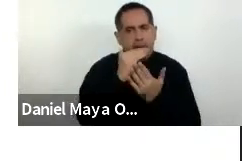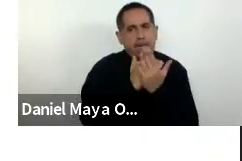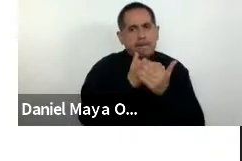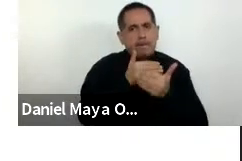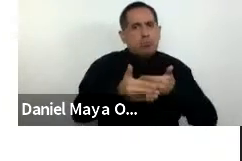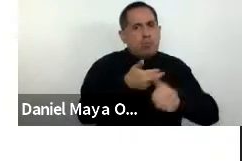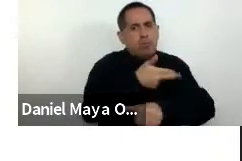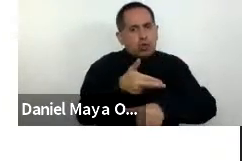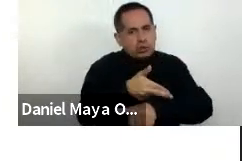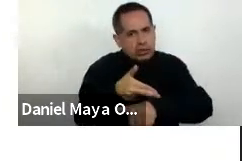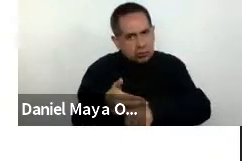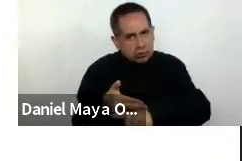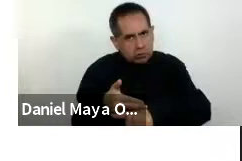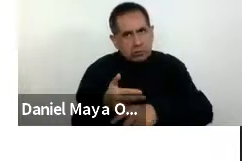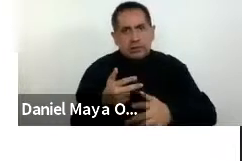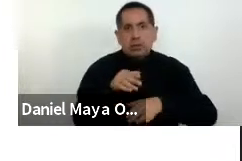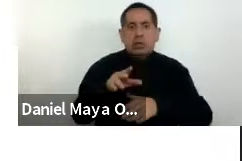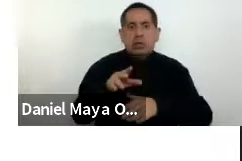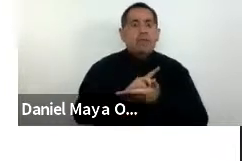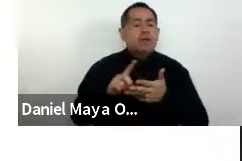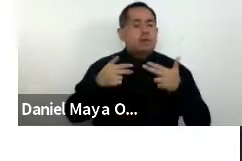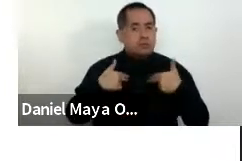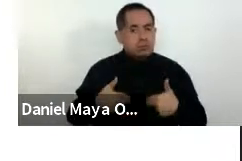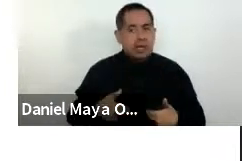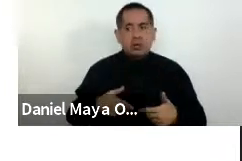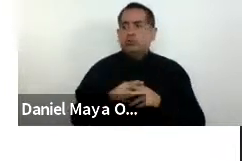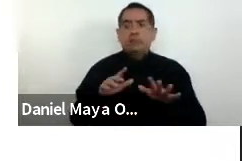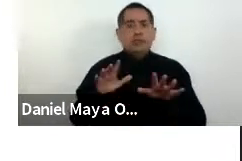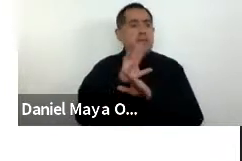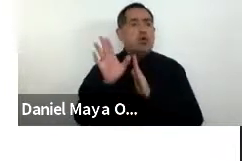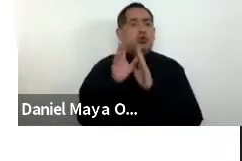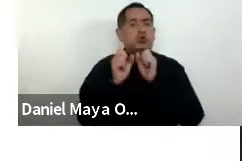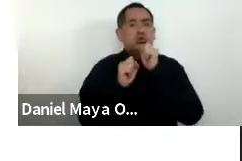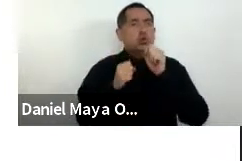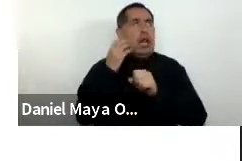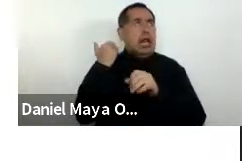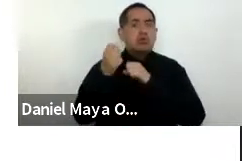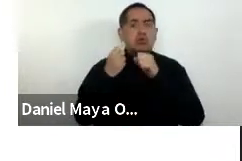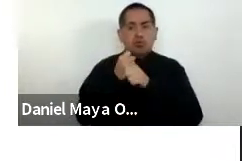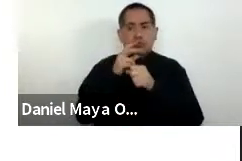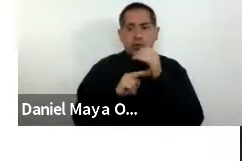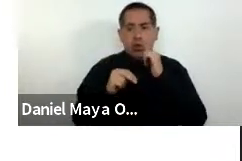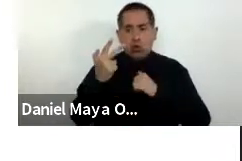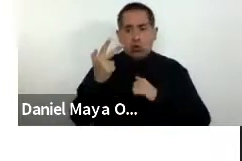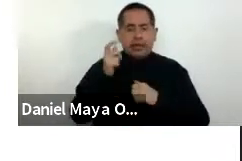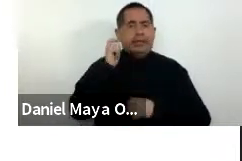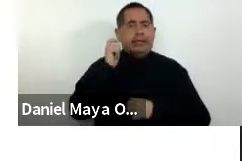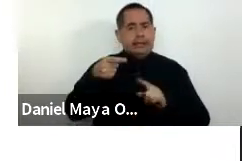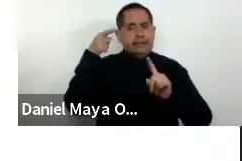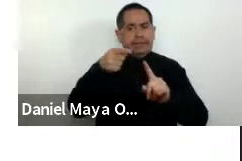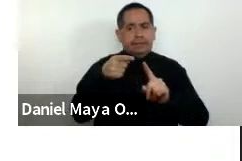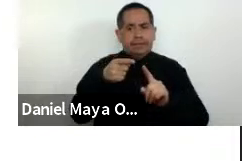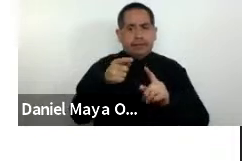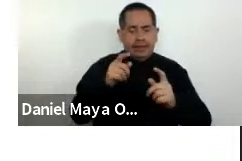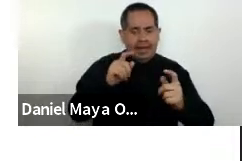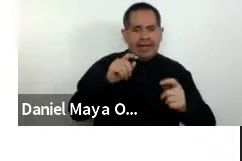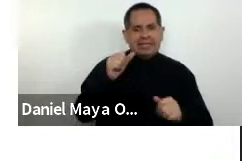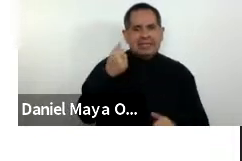de los derechos humanos, las reformas constitucionales del 2008, entonces se empezó a tocar el tema de los